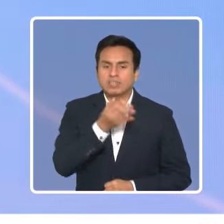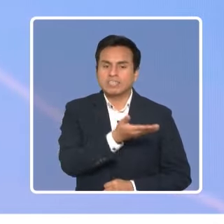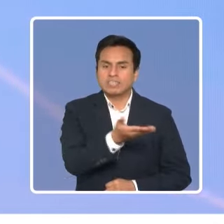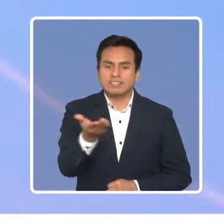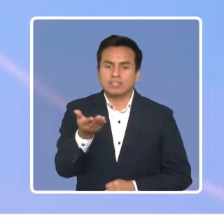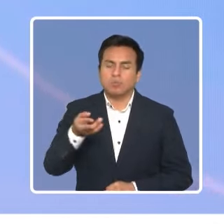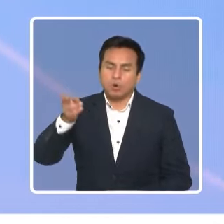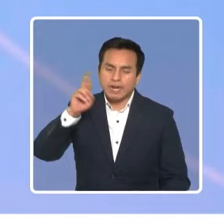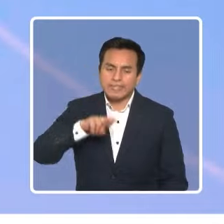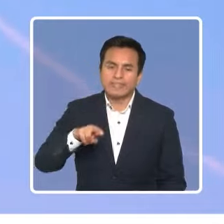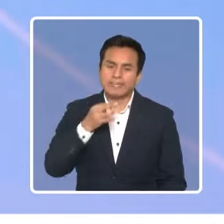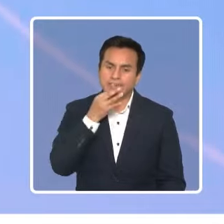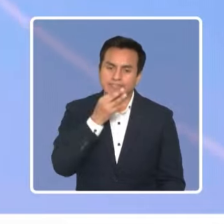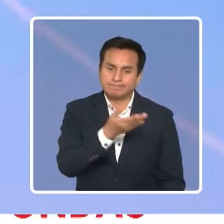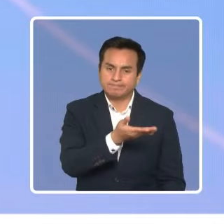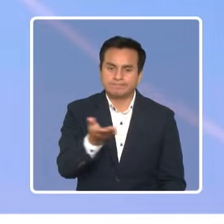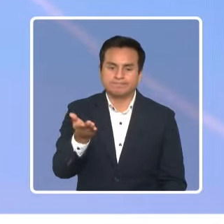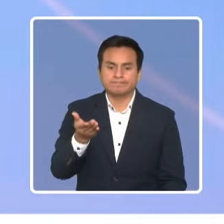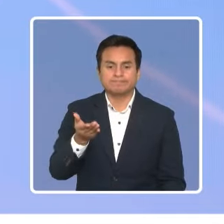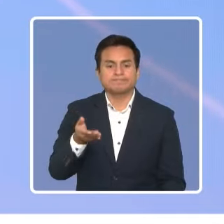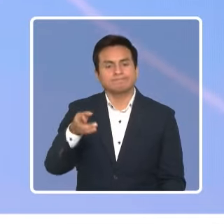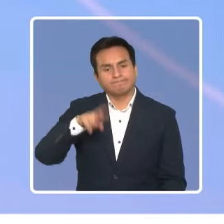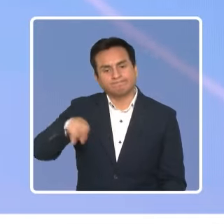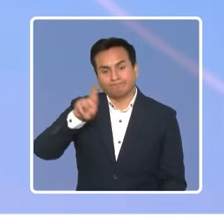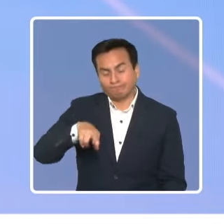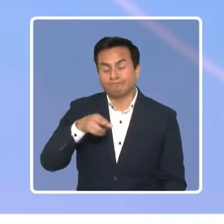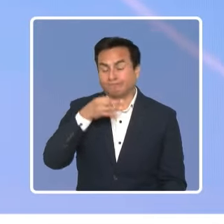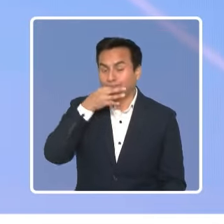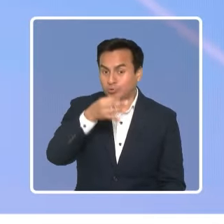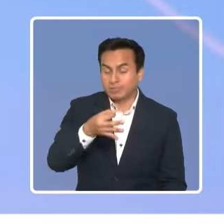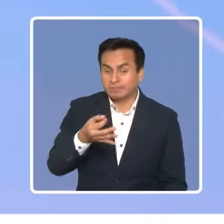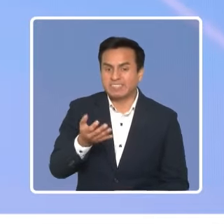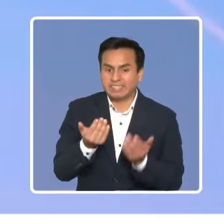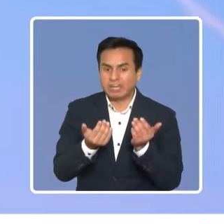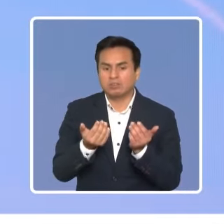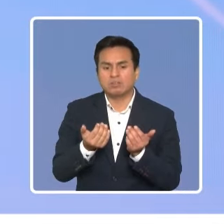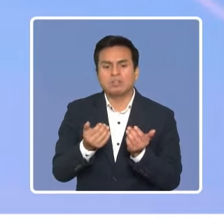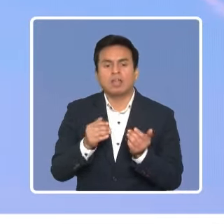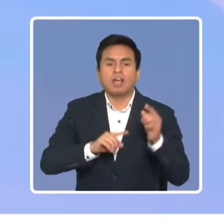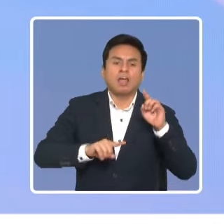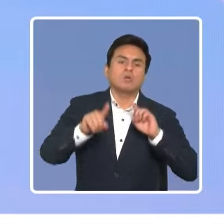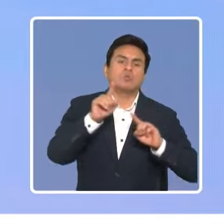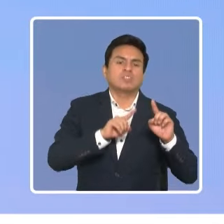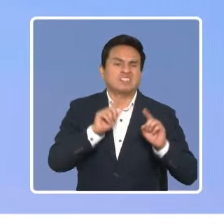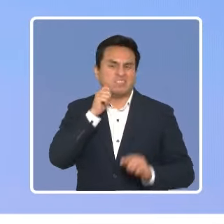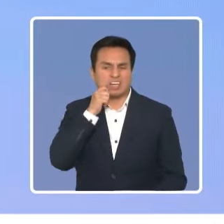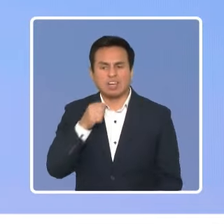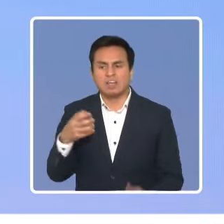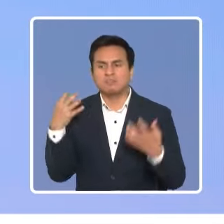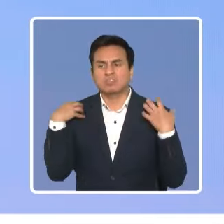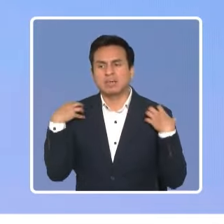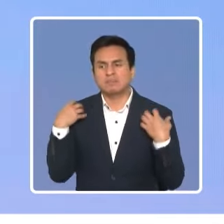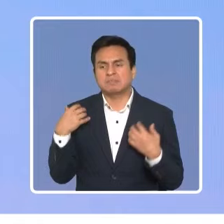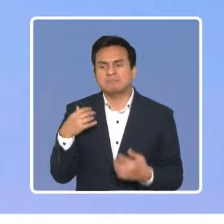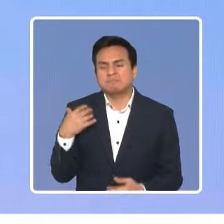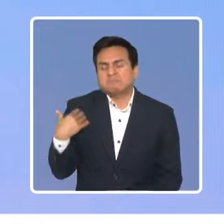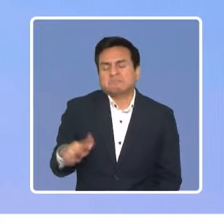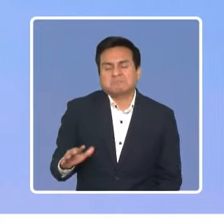decirlo y lo voy a reiterar todas las veces que sea necesario, no es excusa para ser